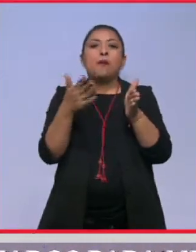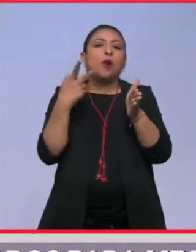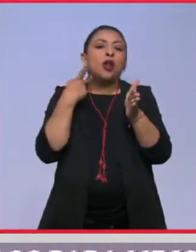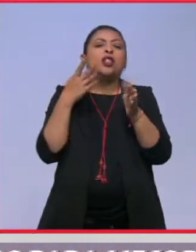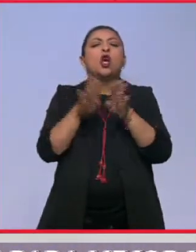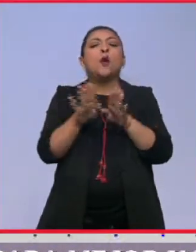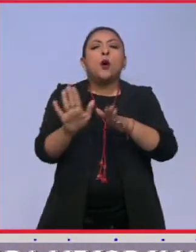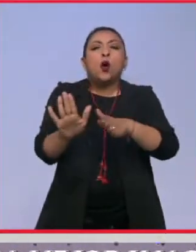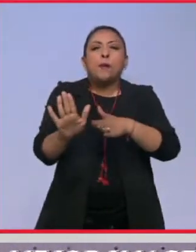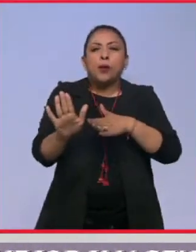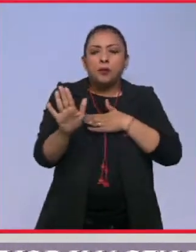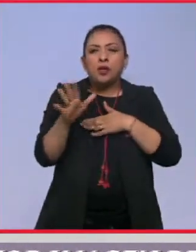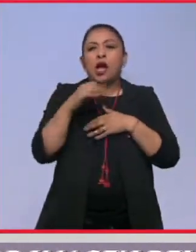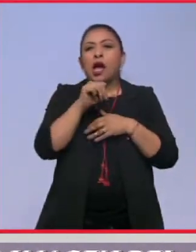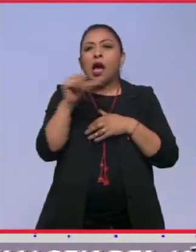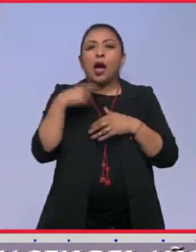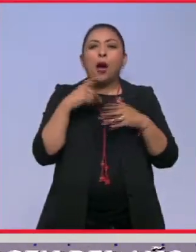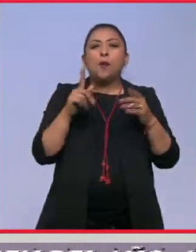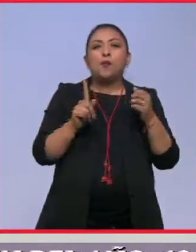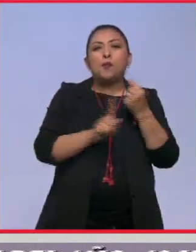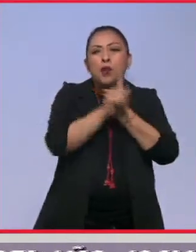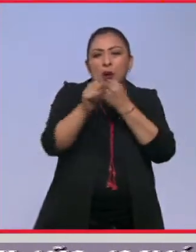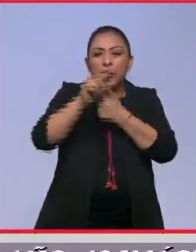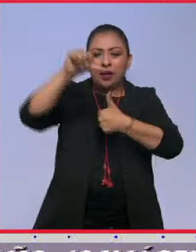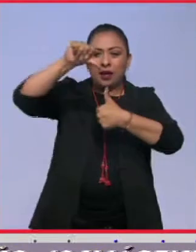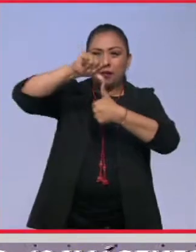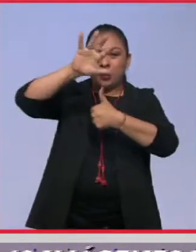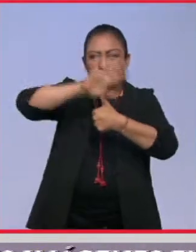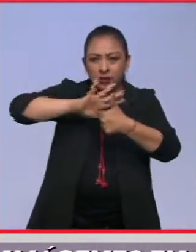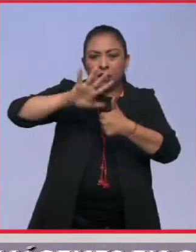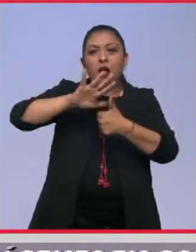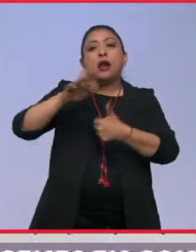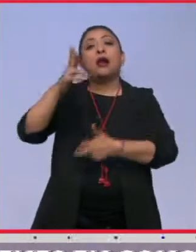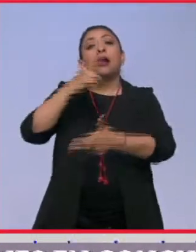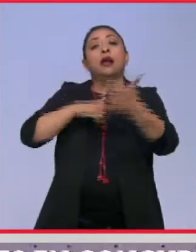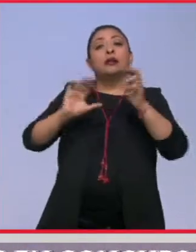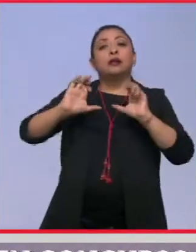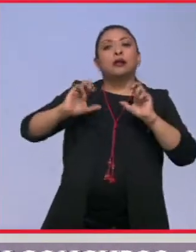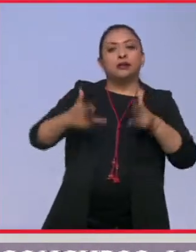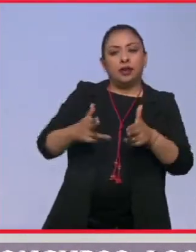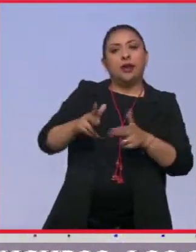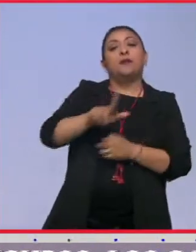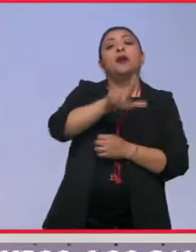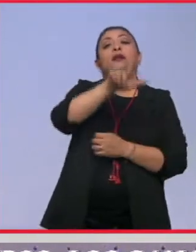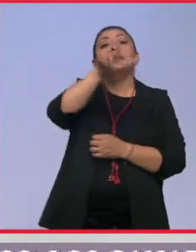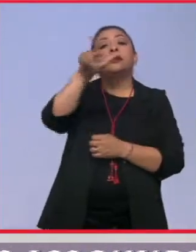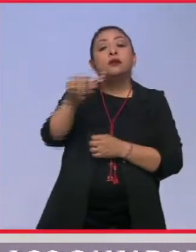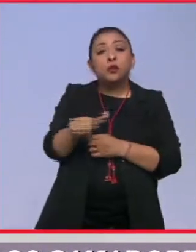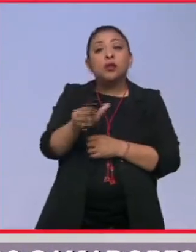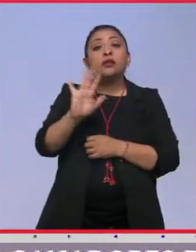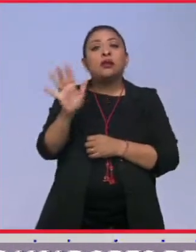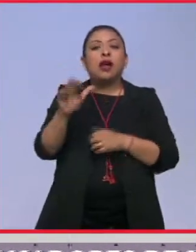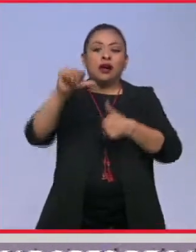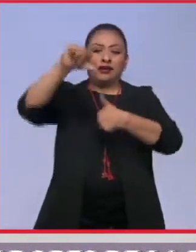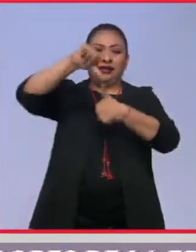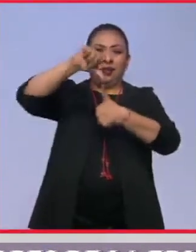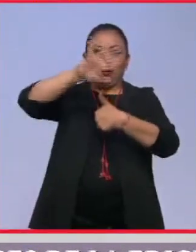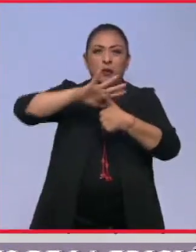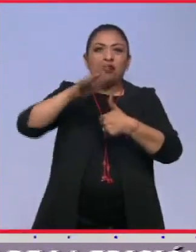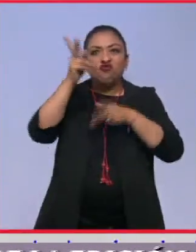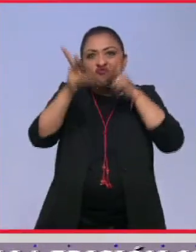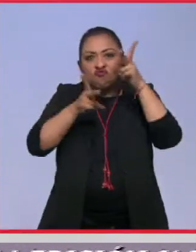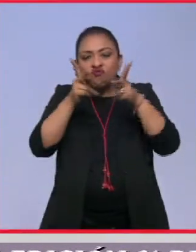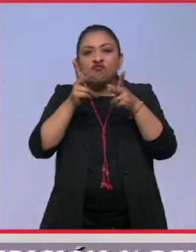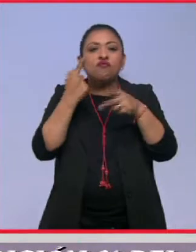con estos conflictos centroamericanos hasta volver a Chiapas después de haber ido por Centroamérica.